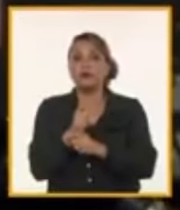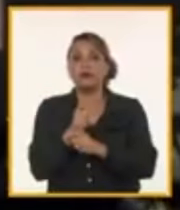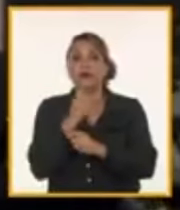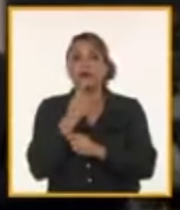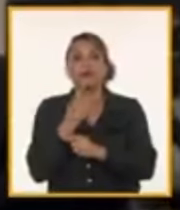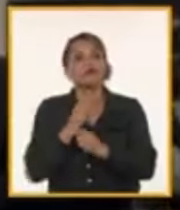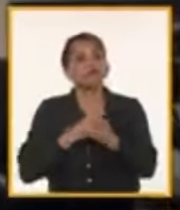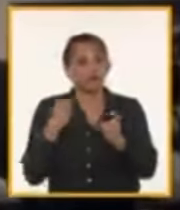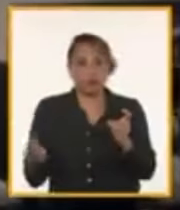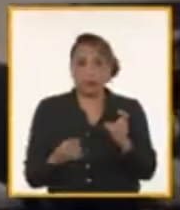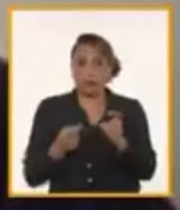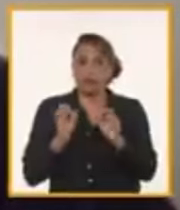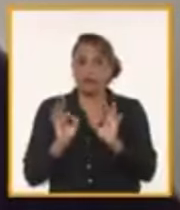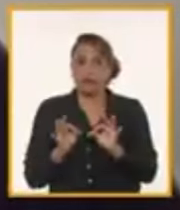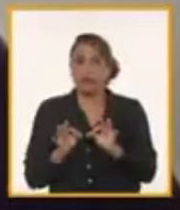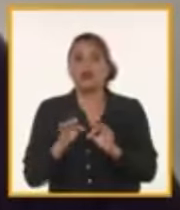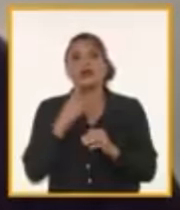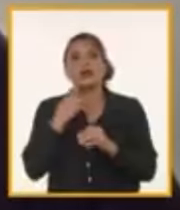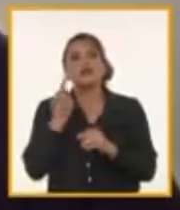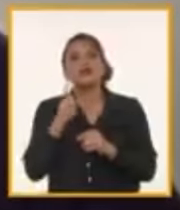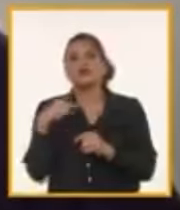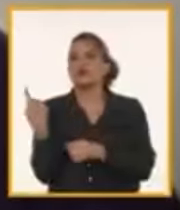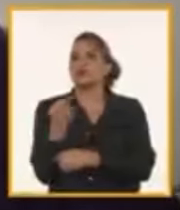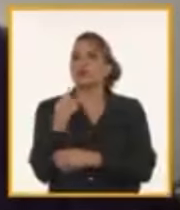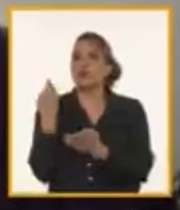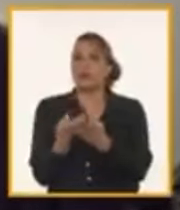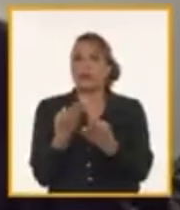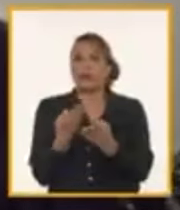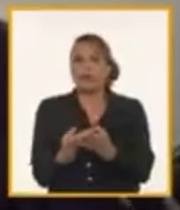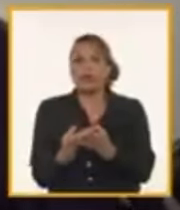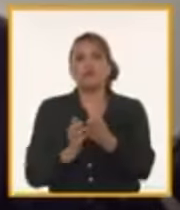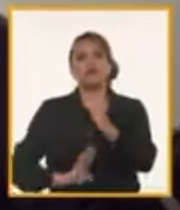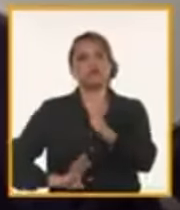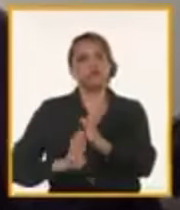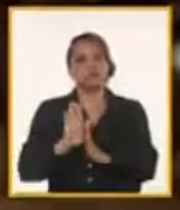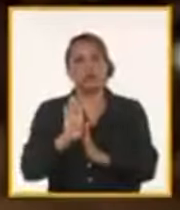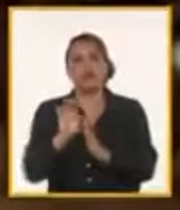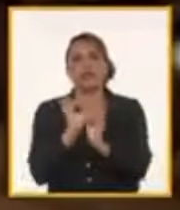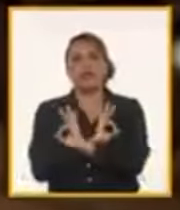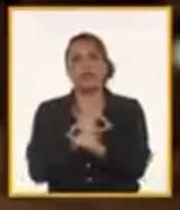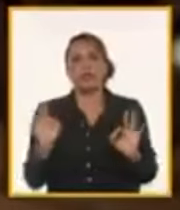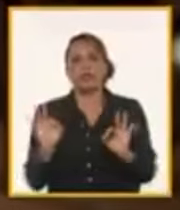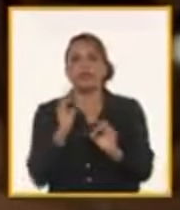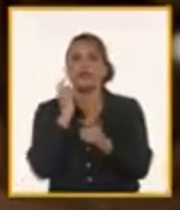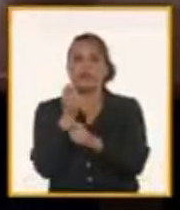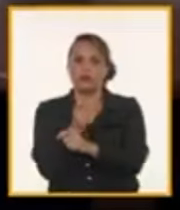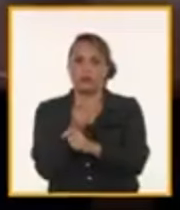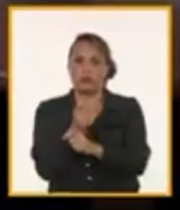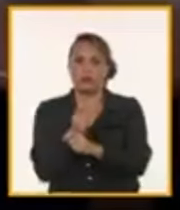desafiante por todo lo que nos estamos proponiendo en Elevar la calidad de nuestra